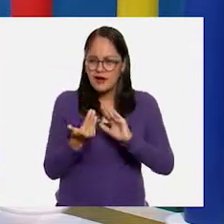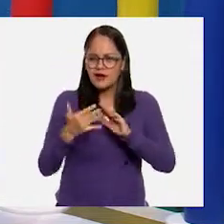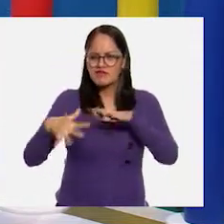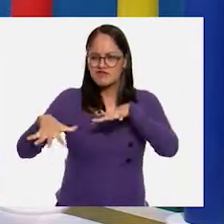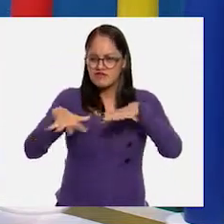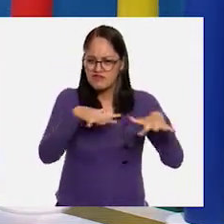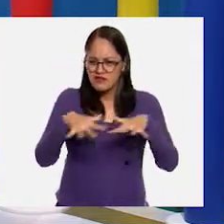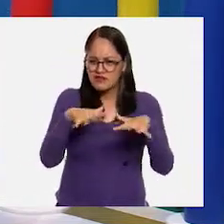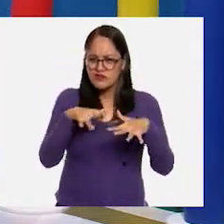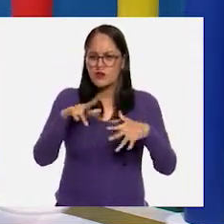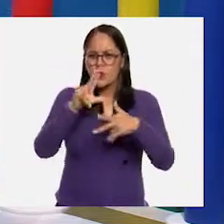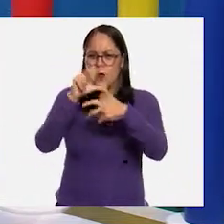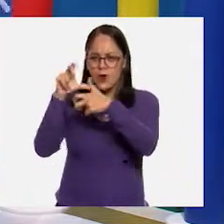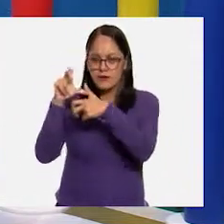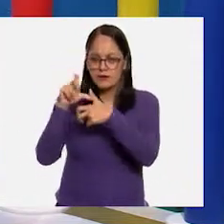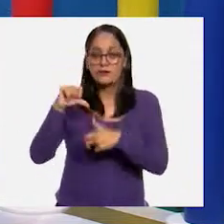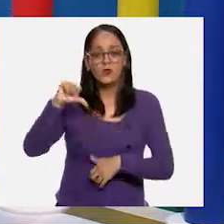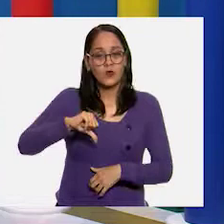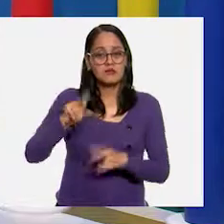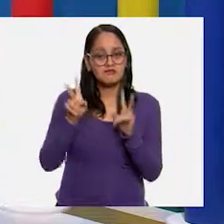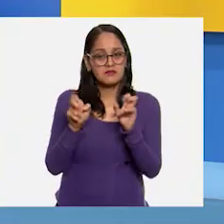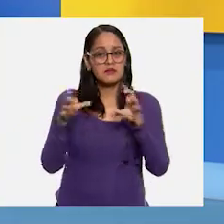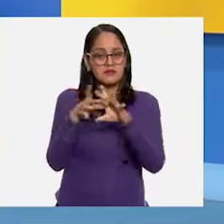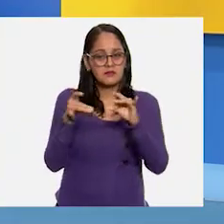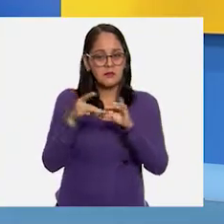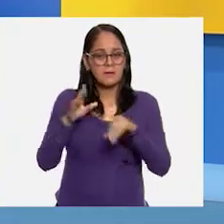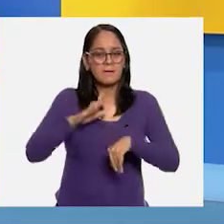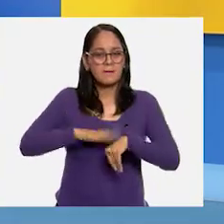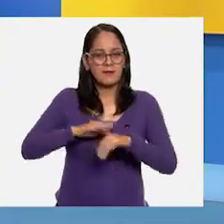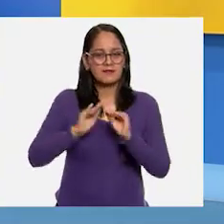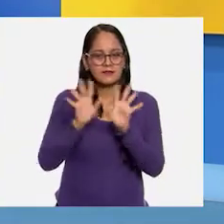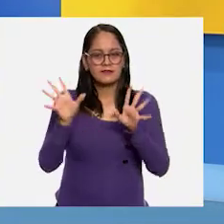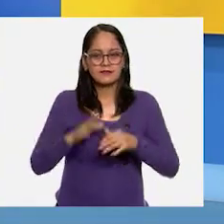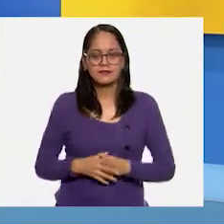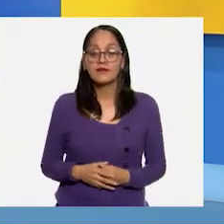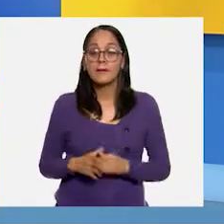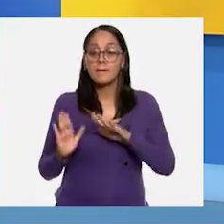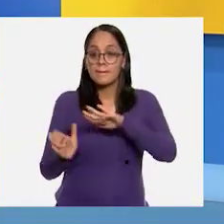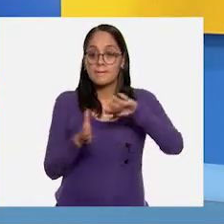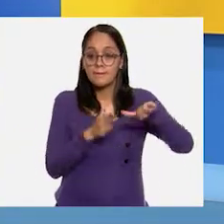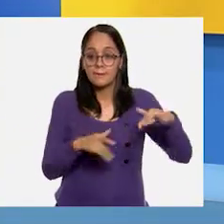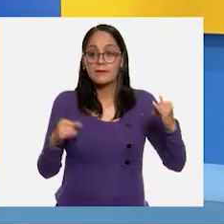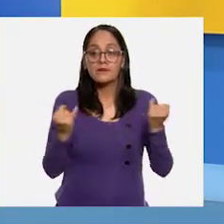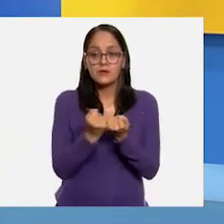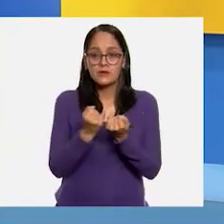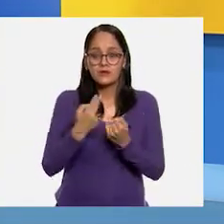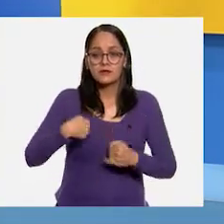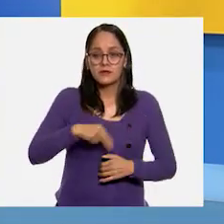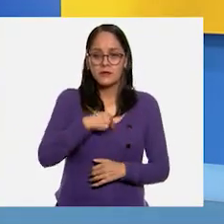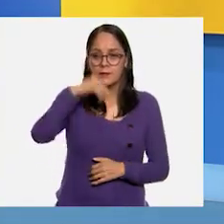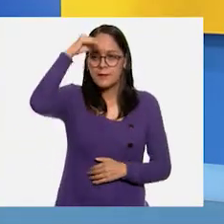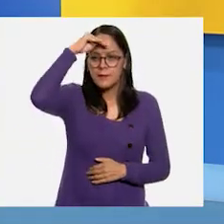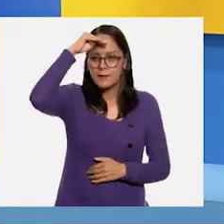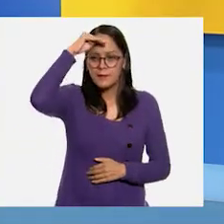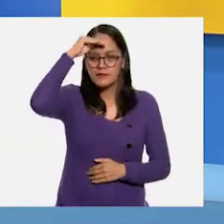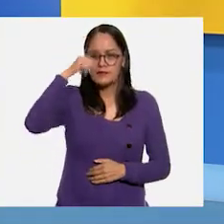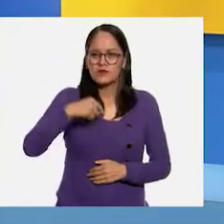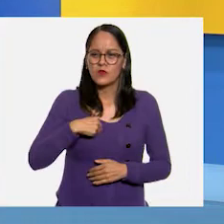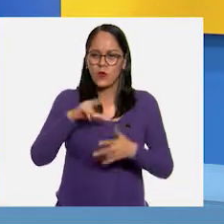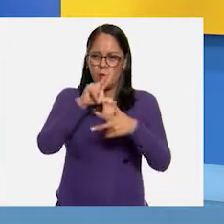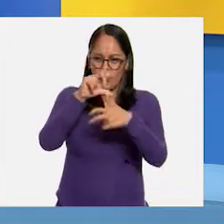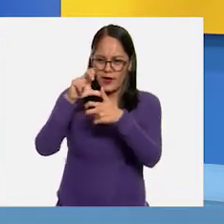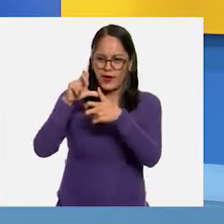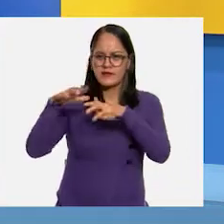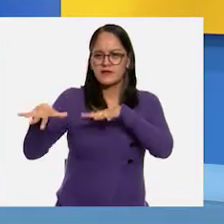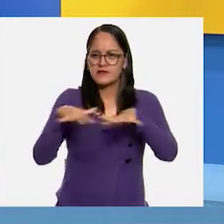tendremos una idea más precisa al respecto. Además, conocer qué es lo que causa los desastres nos dará los